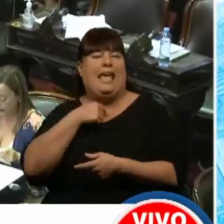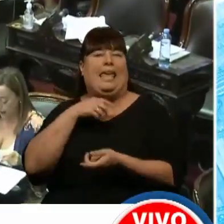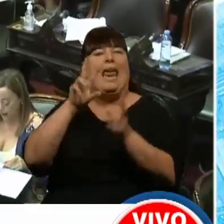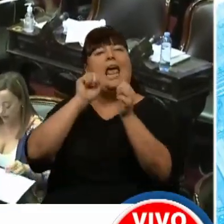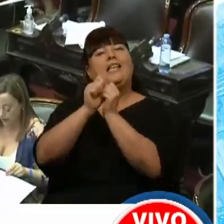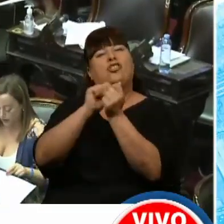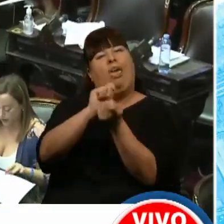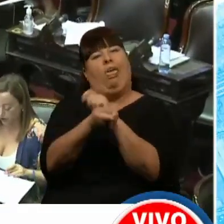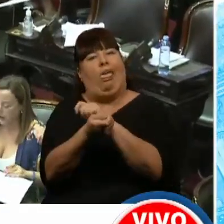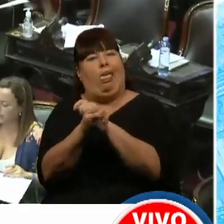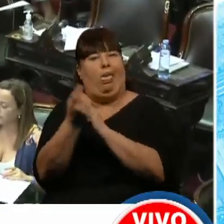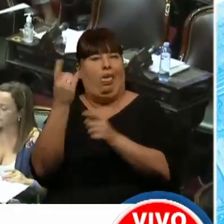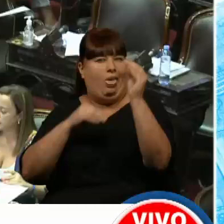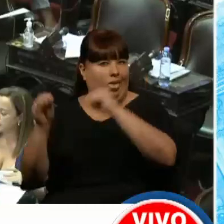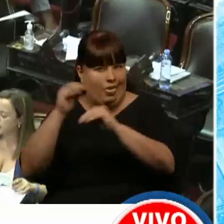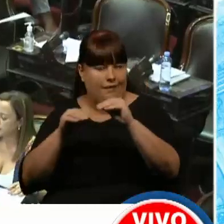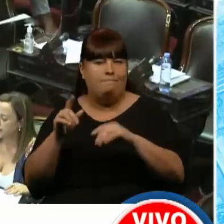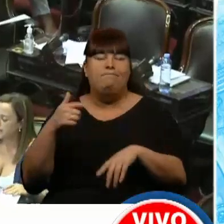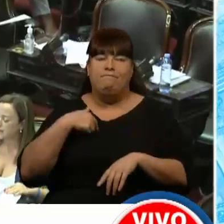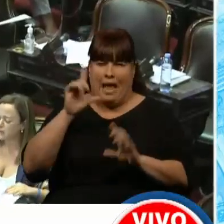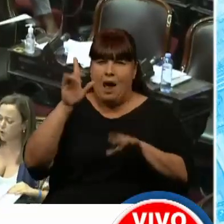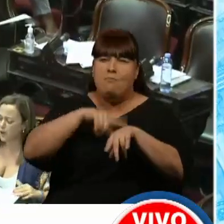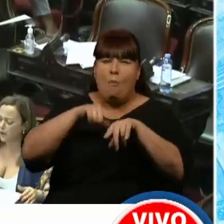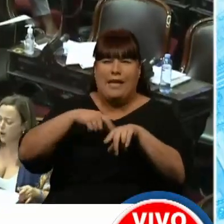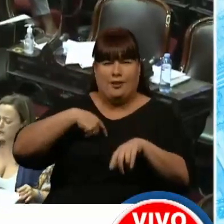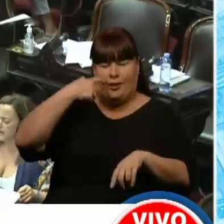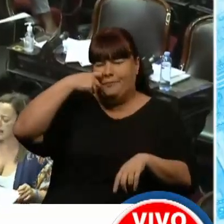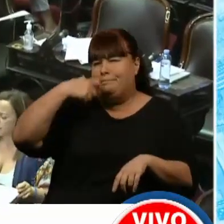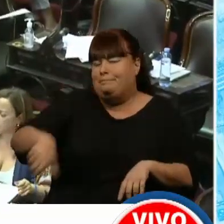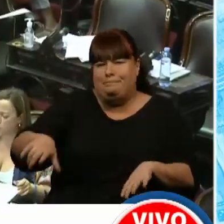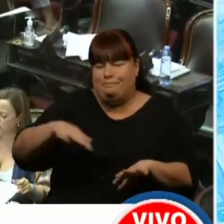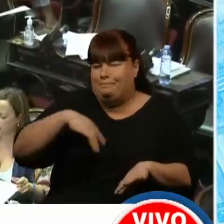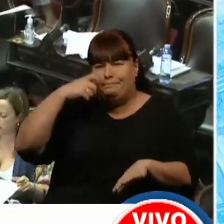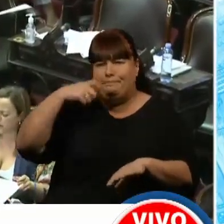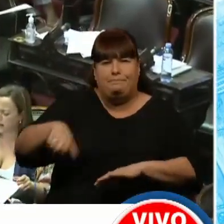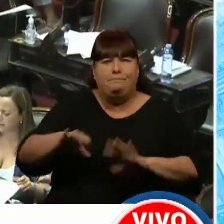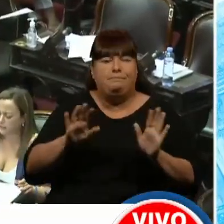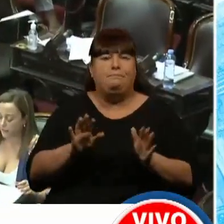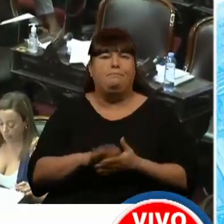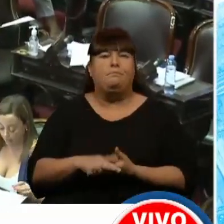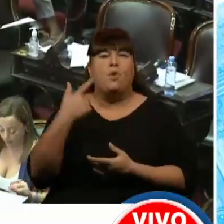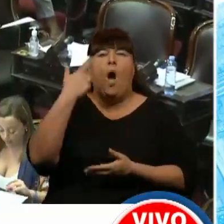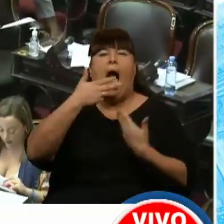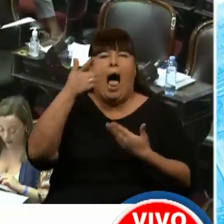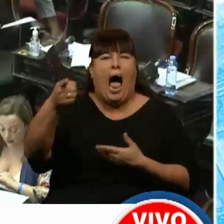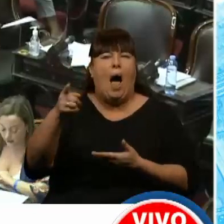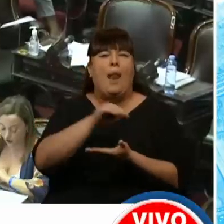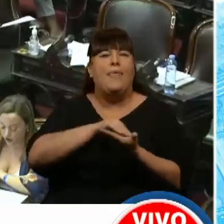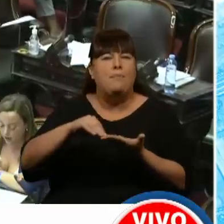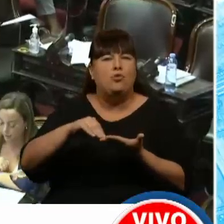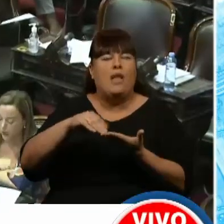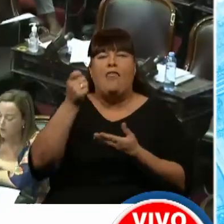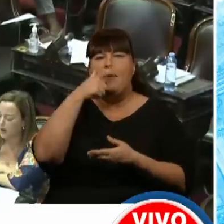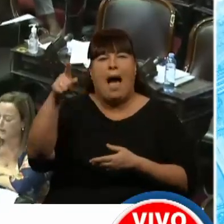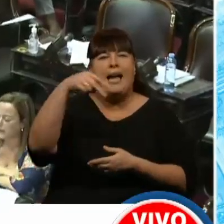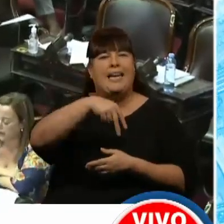tergiversar la historia. Mire, sentí mucha vergüenza de las declaraciones del diputado